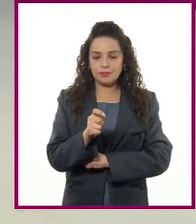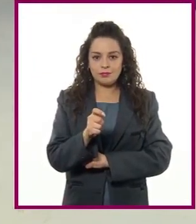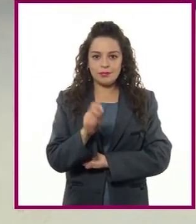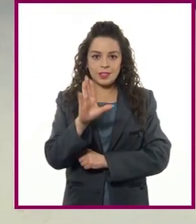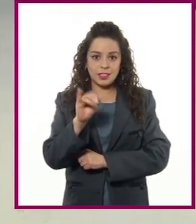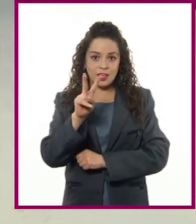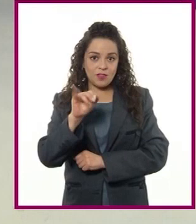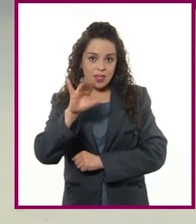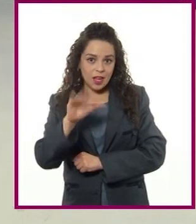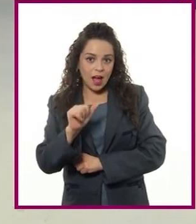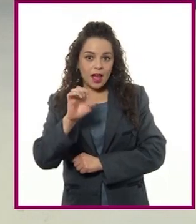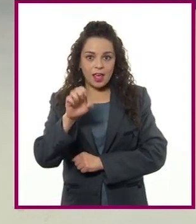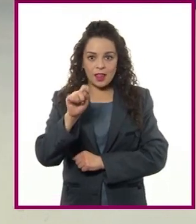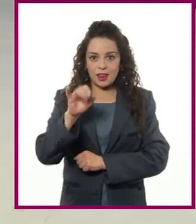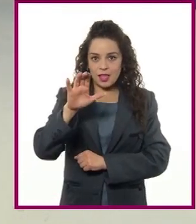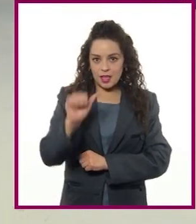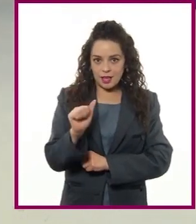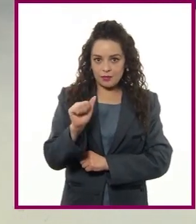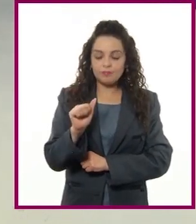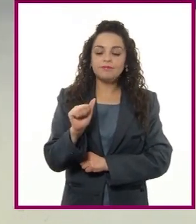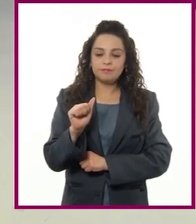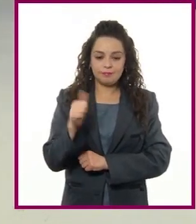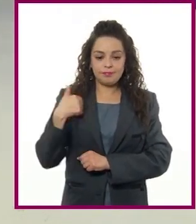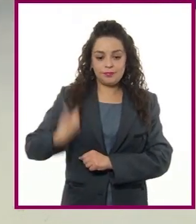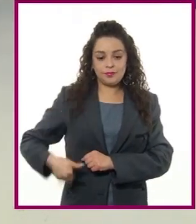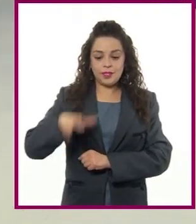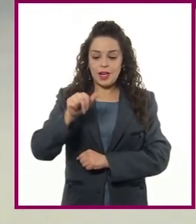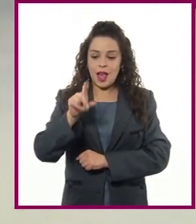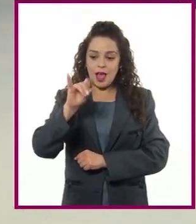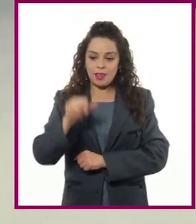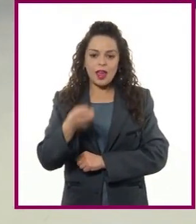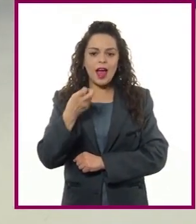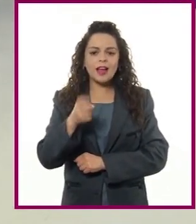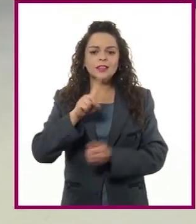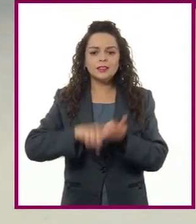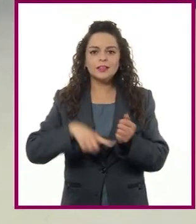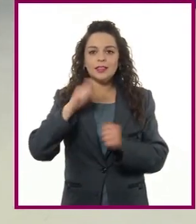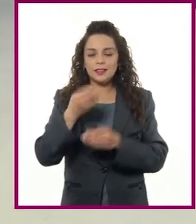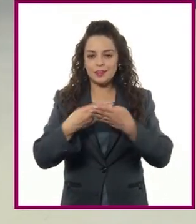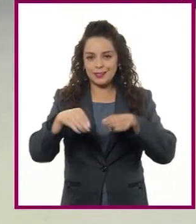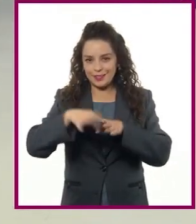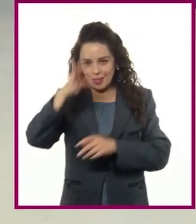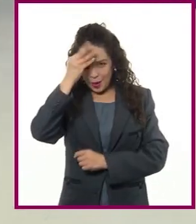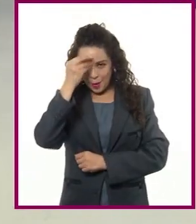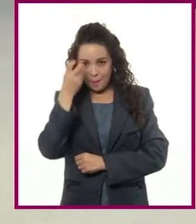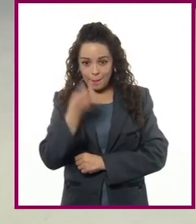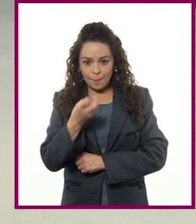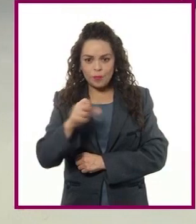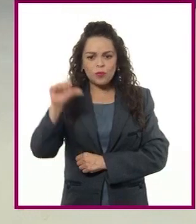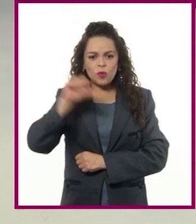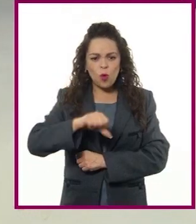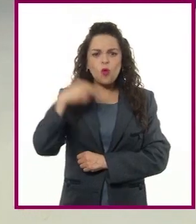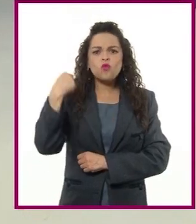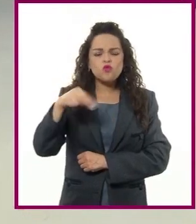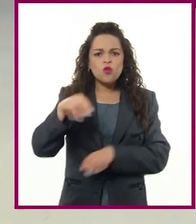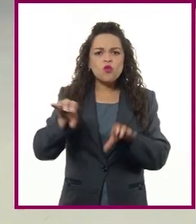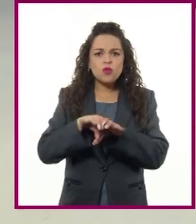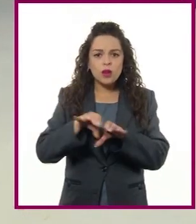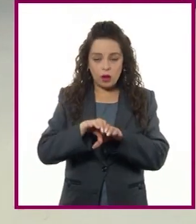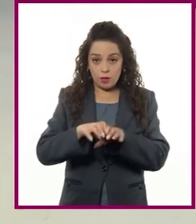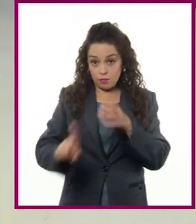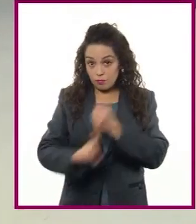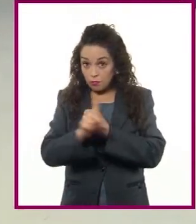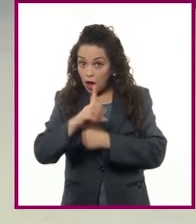soy Nadia Jiménez y esto es Aprende en Casa. La sesión de hoy lleva por título Aprendamos del